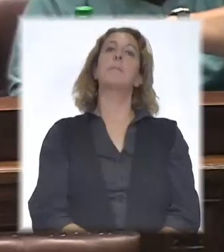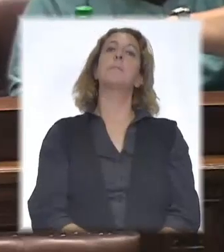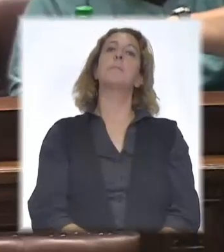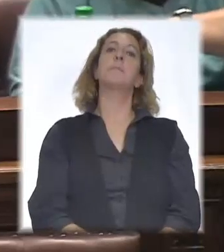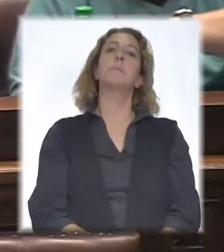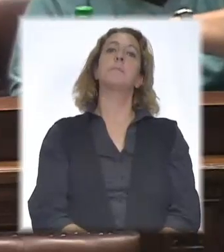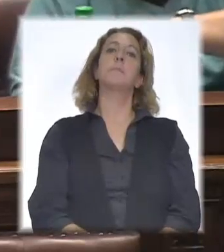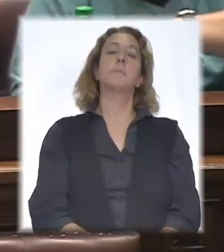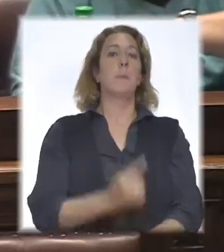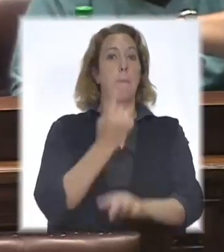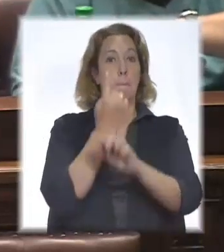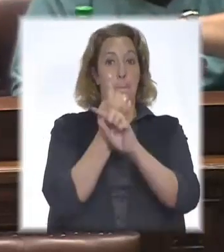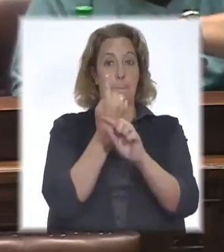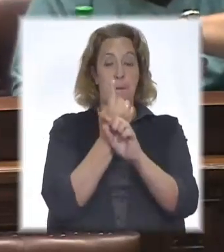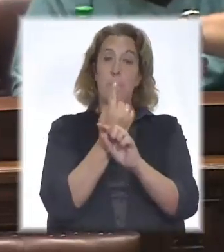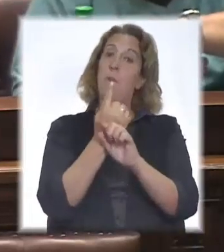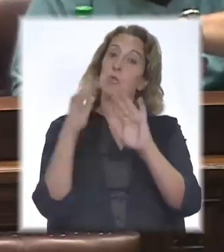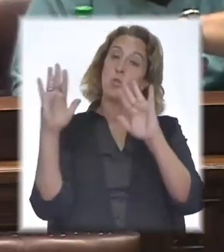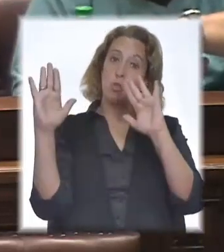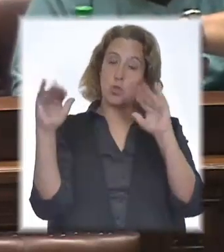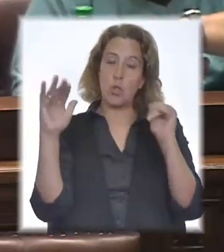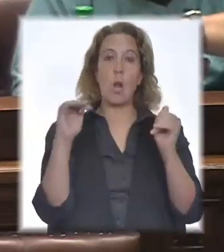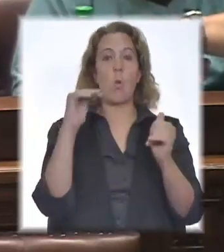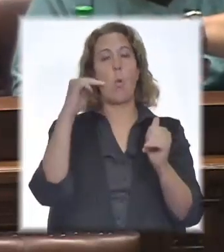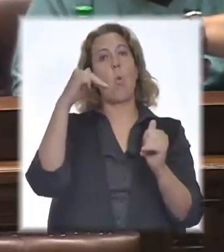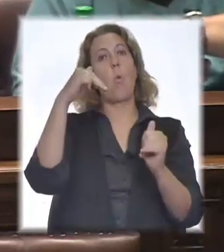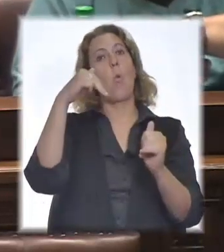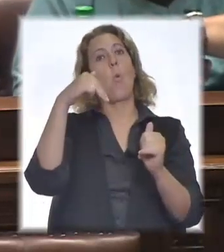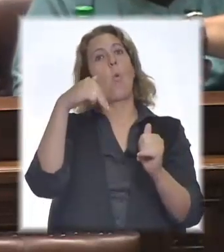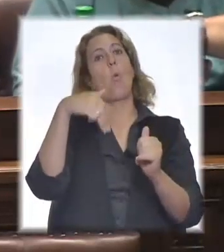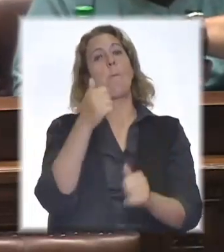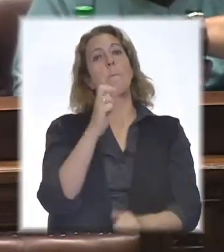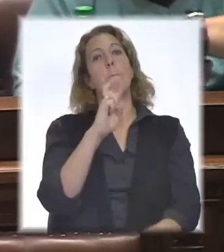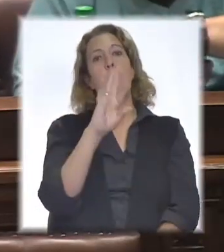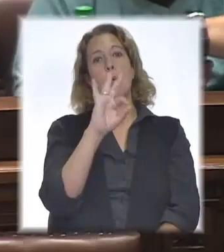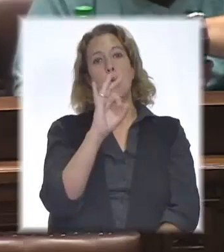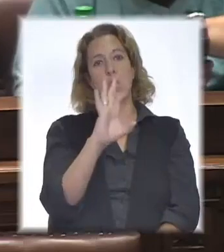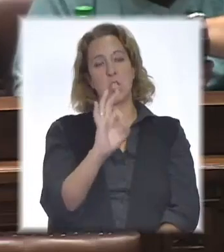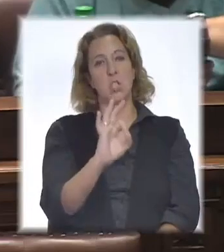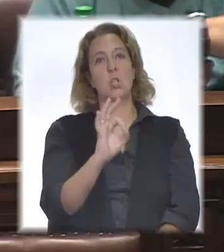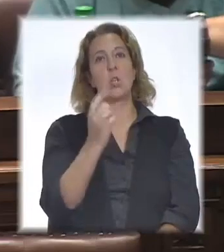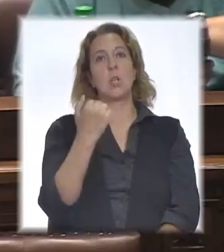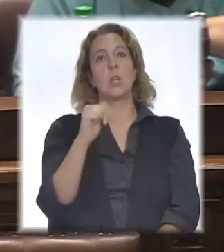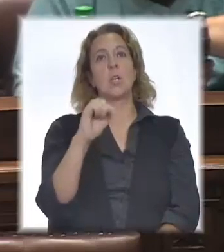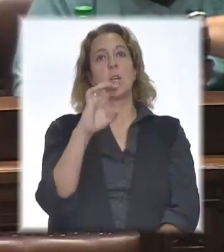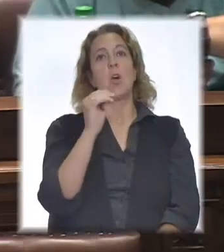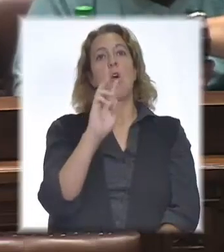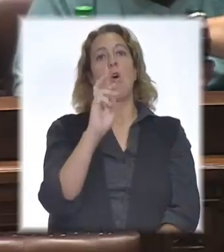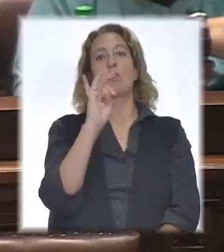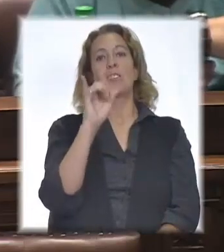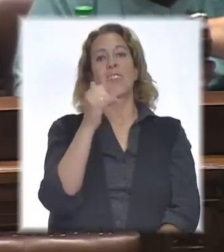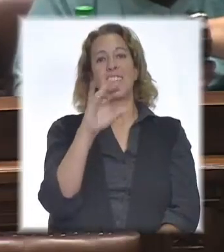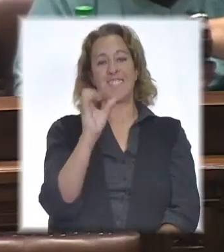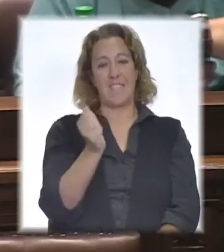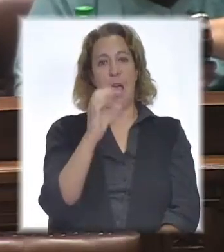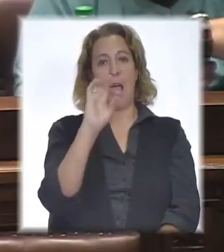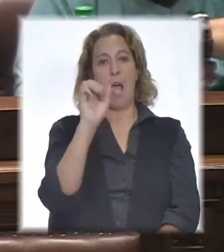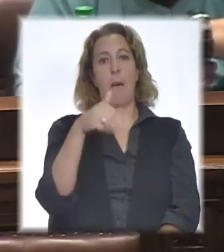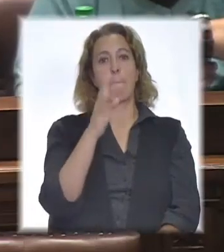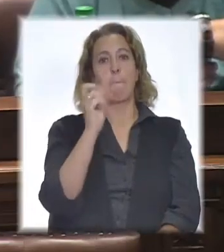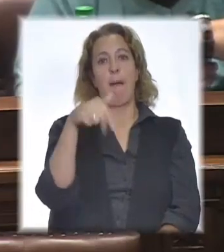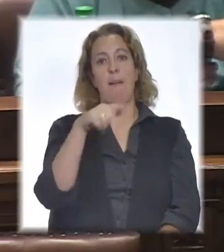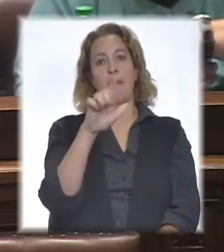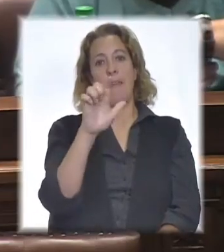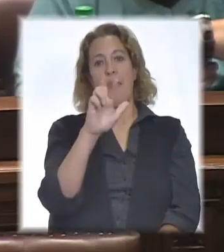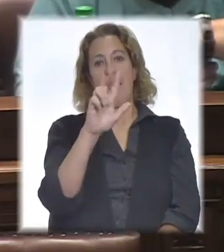en primer lugar saludar amauris igual a hortensia campanella a miryang